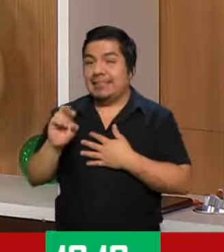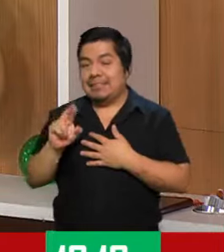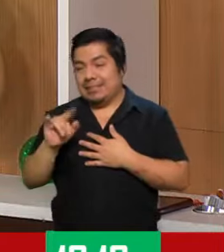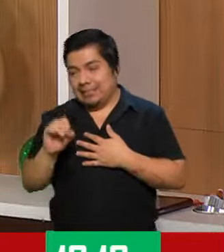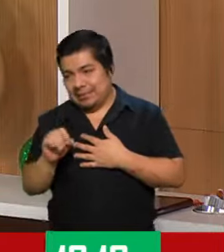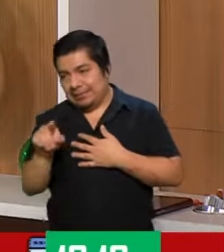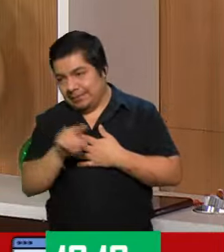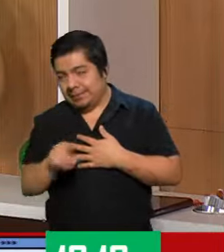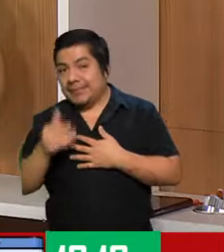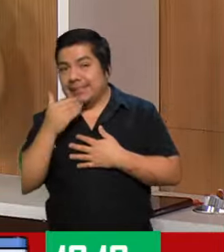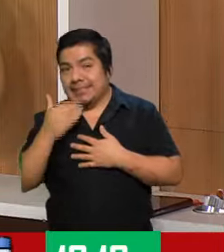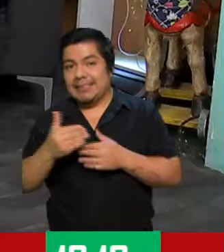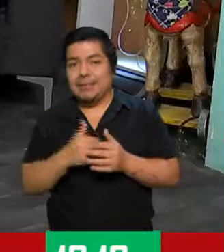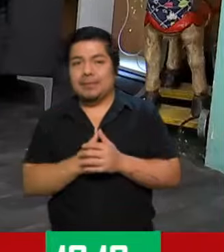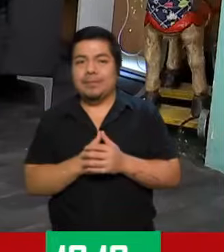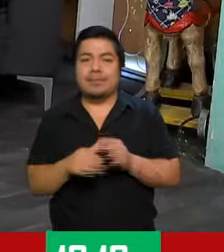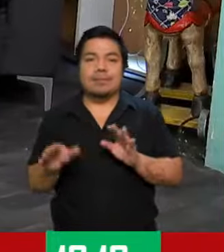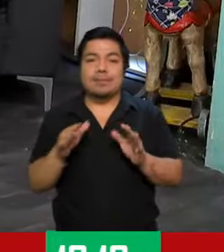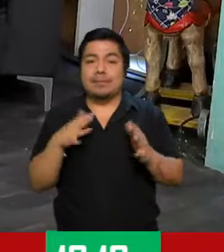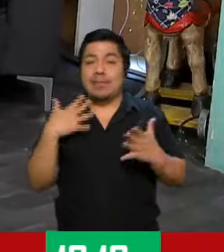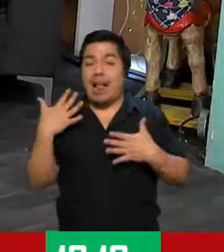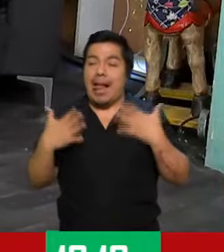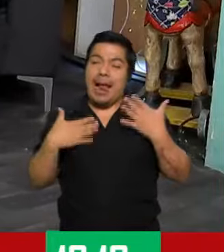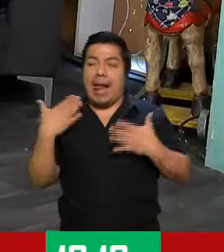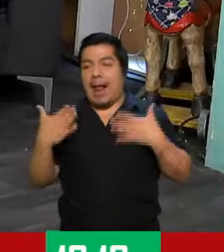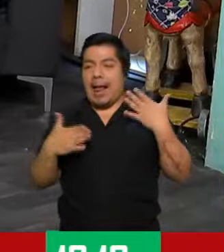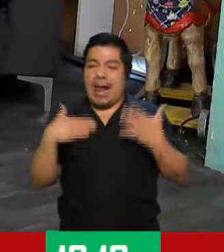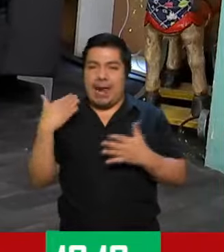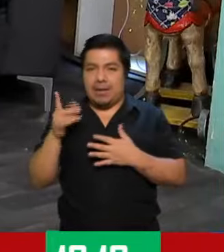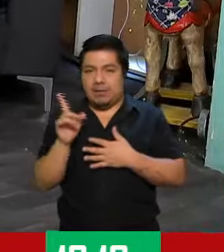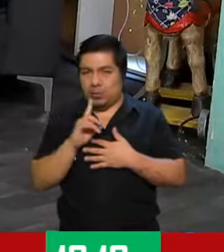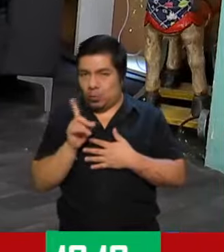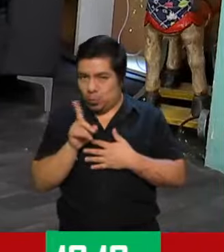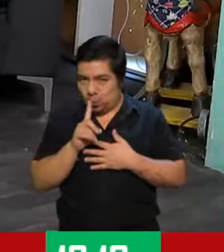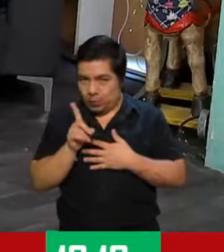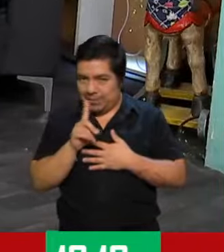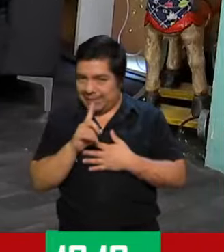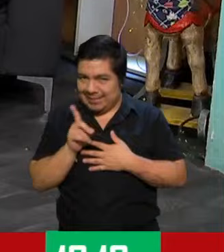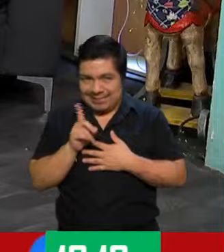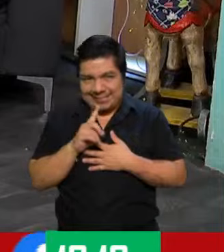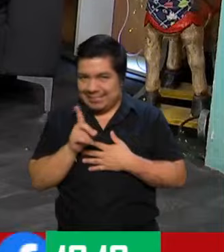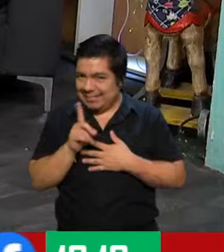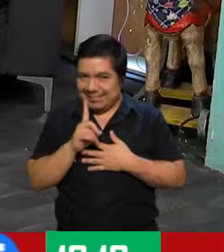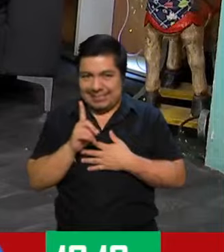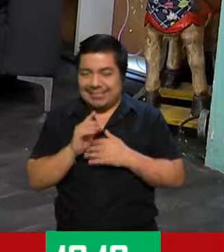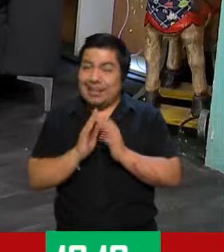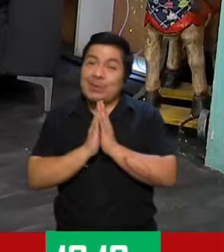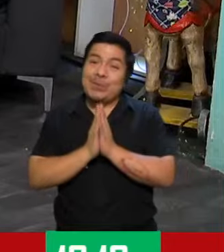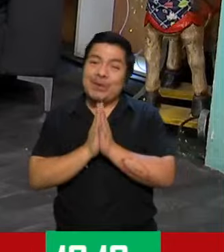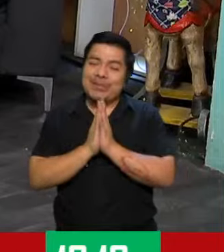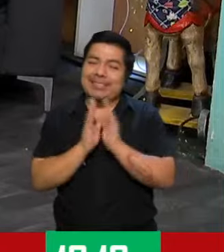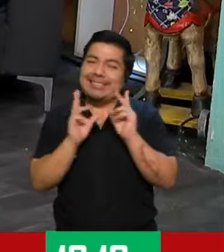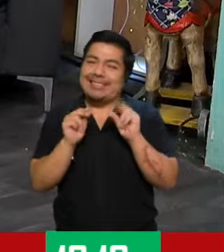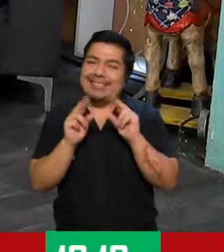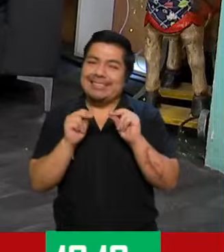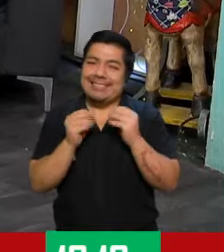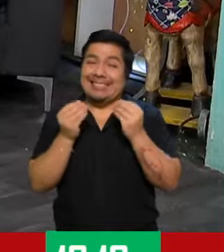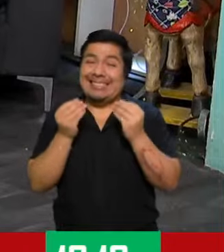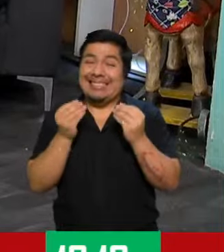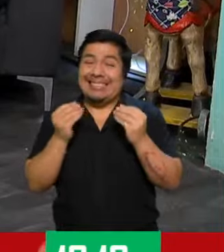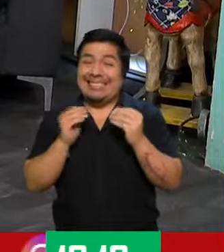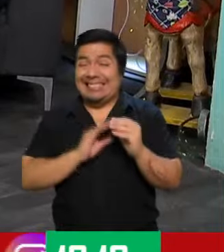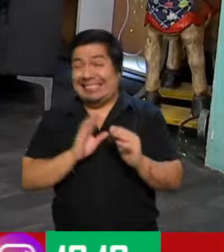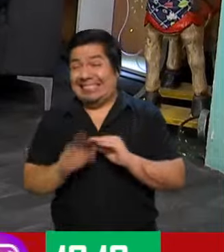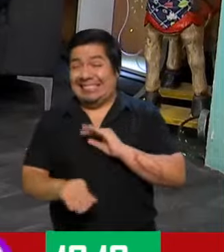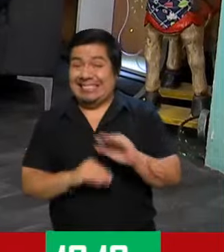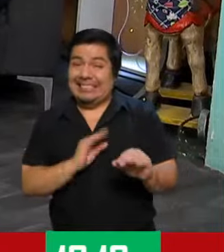es por el bien de todos. Oigan, no es divertido, aunque demos el menú. No. Traten de no hacerlo porque además por ello hay mucha